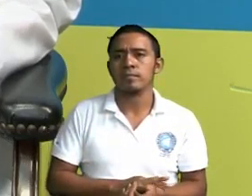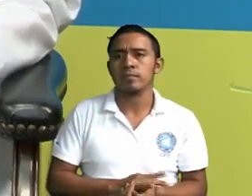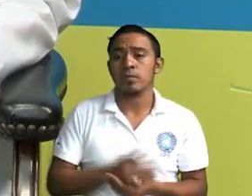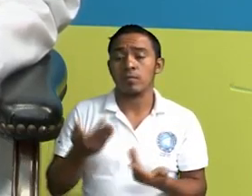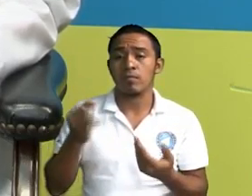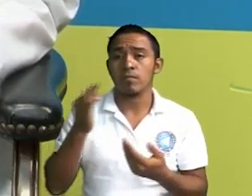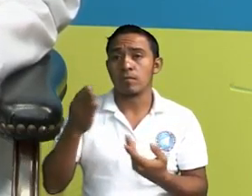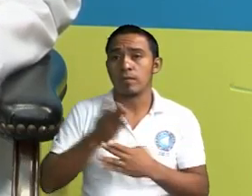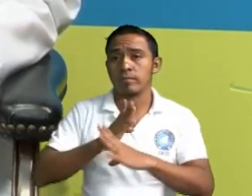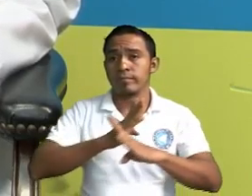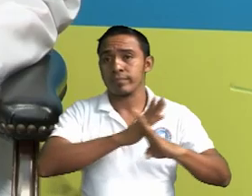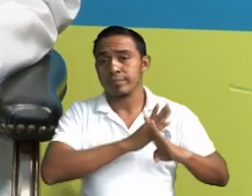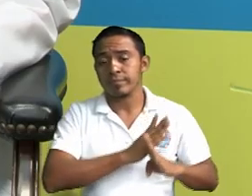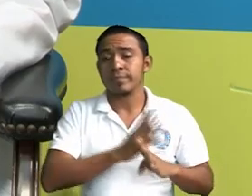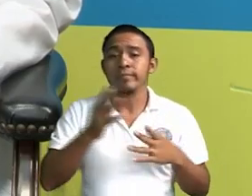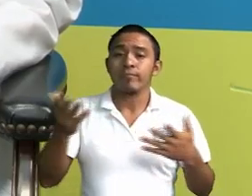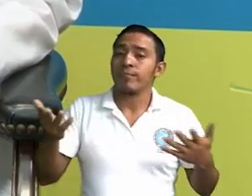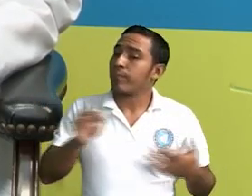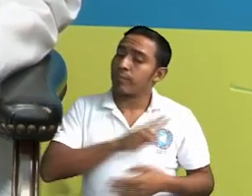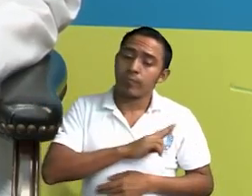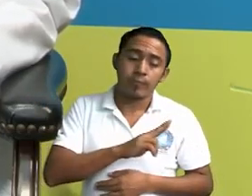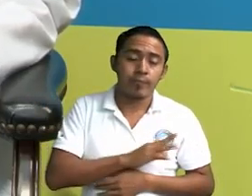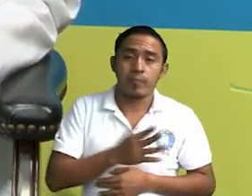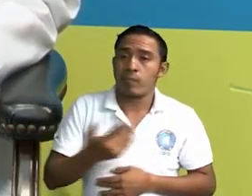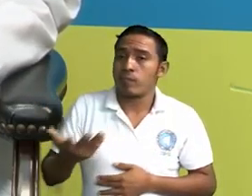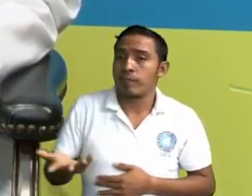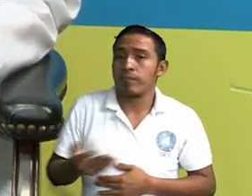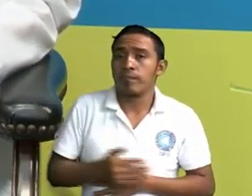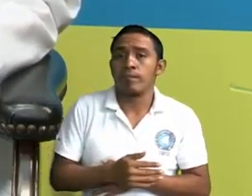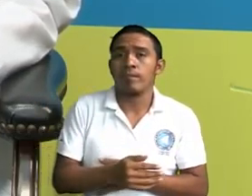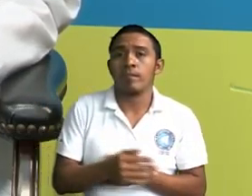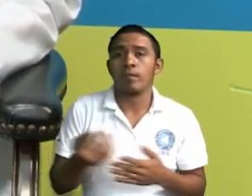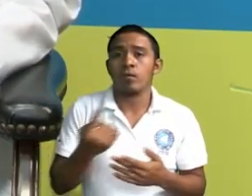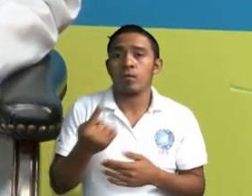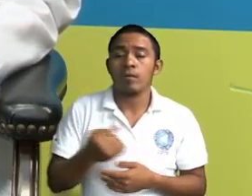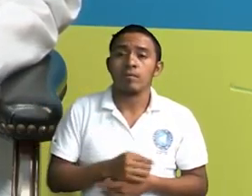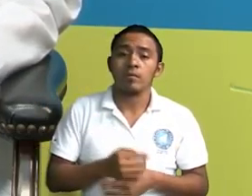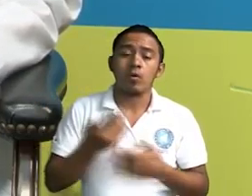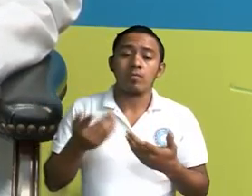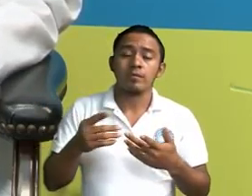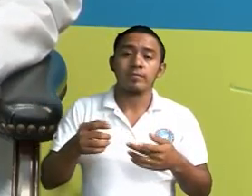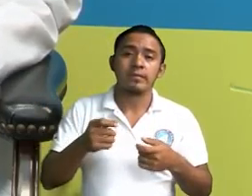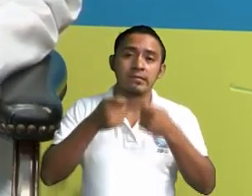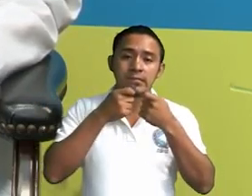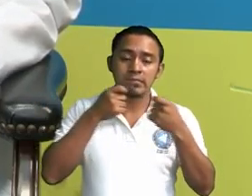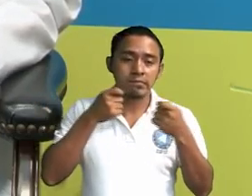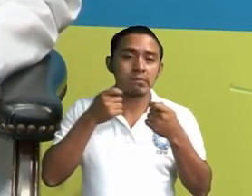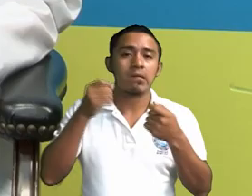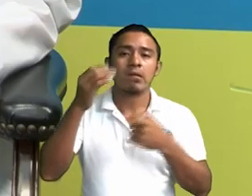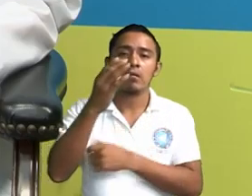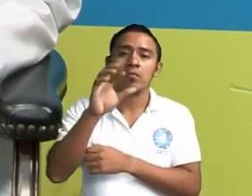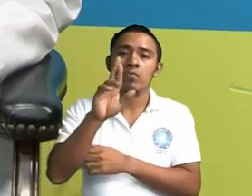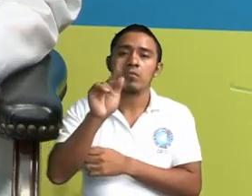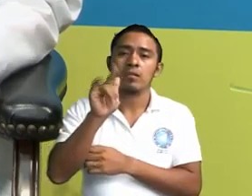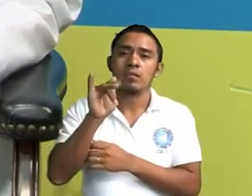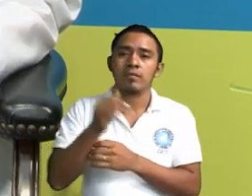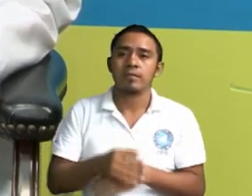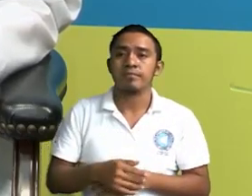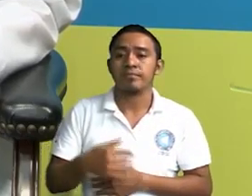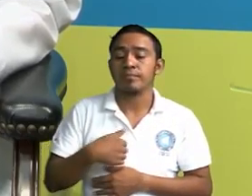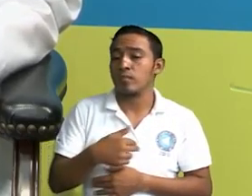preventiva no es la que se está la que prevalece sino que la parte curativa pacientes que no